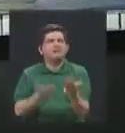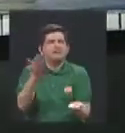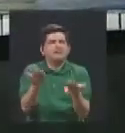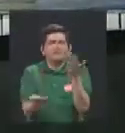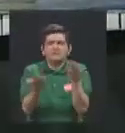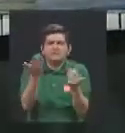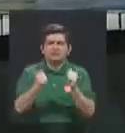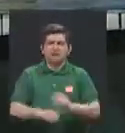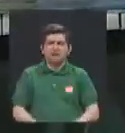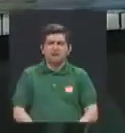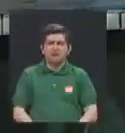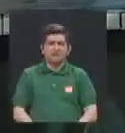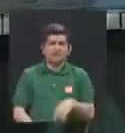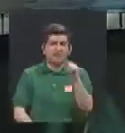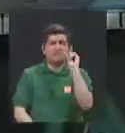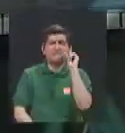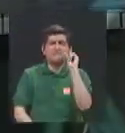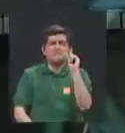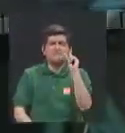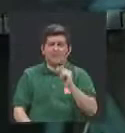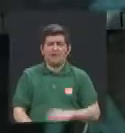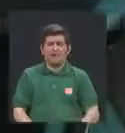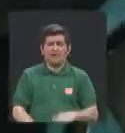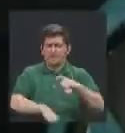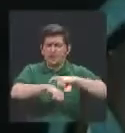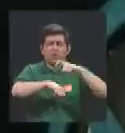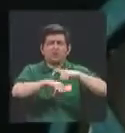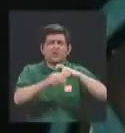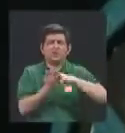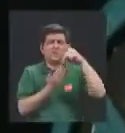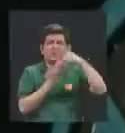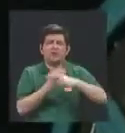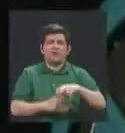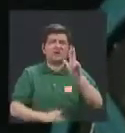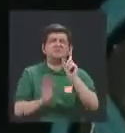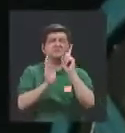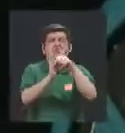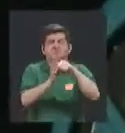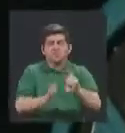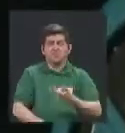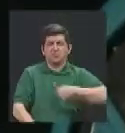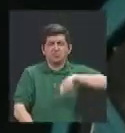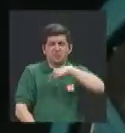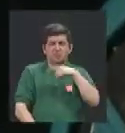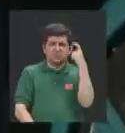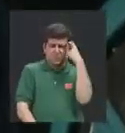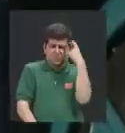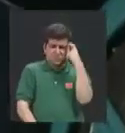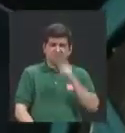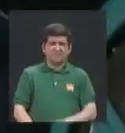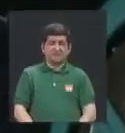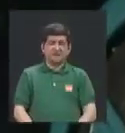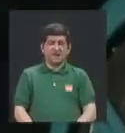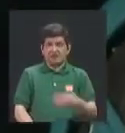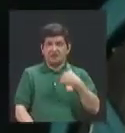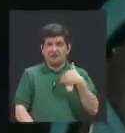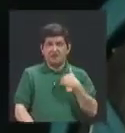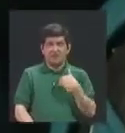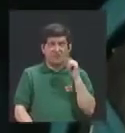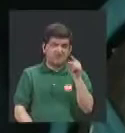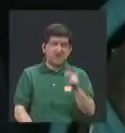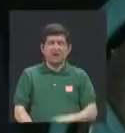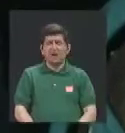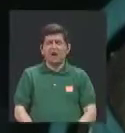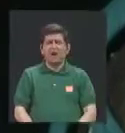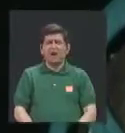nacido con la idea de que fuera un micro. La duración del micro eran 3 minutos, entonces nosotros considerábamos que